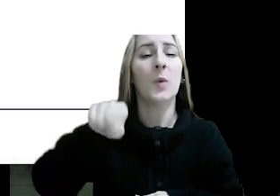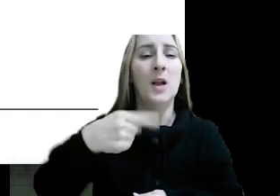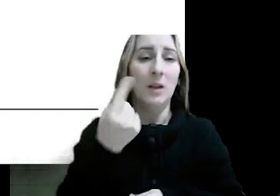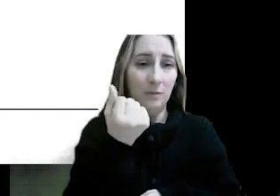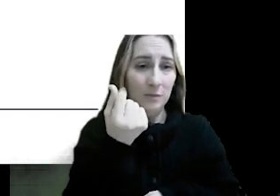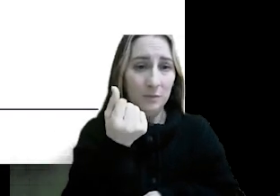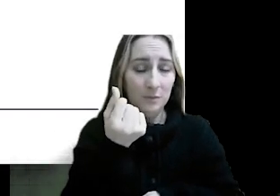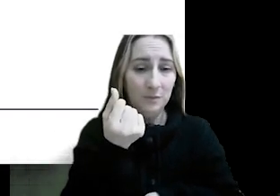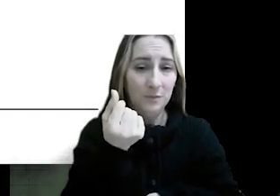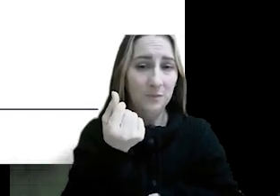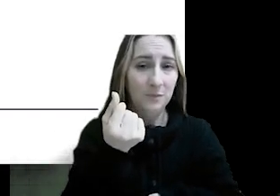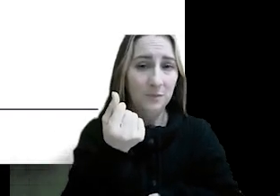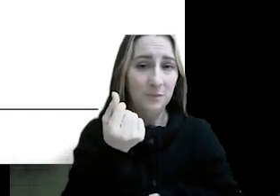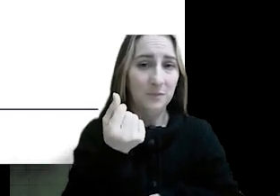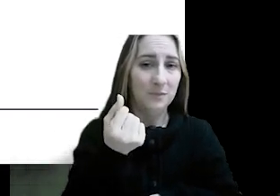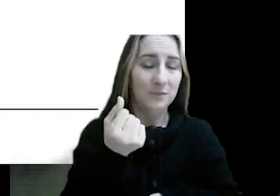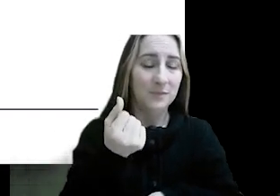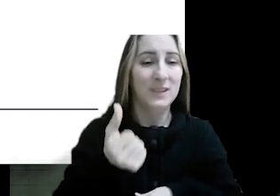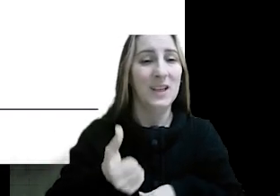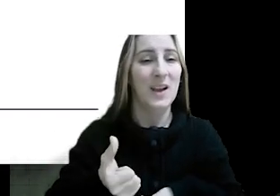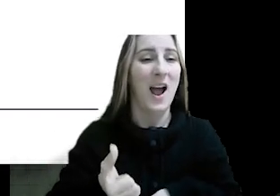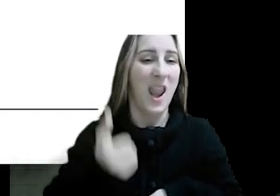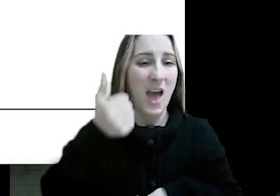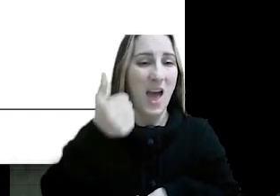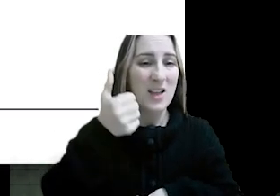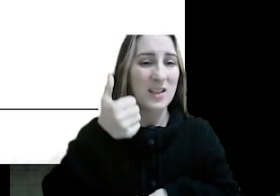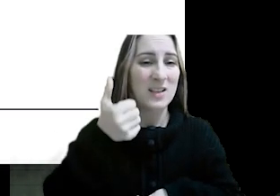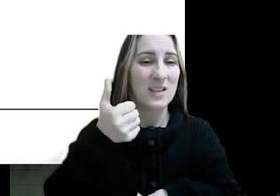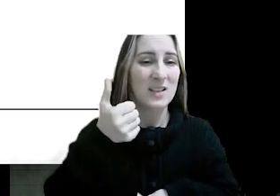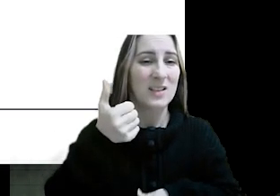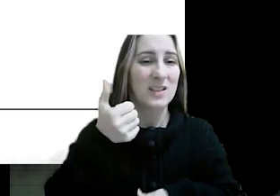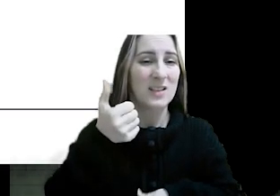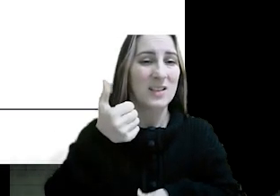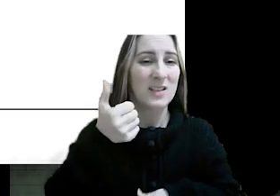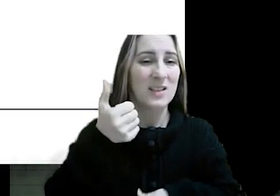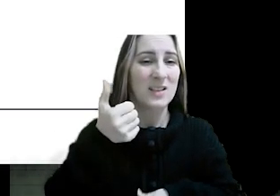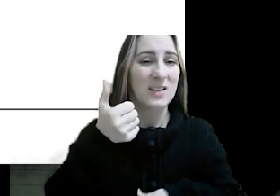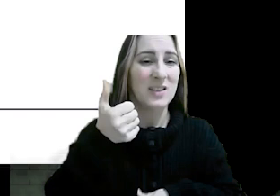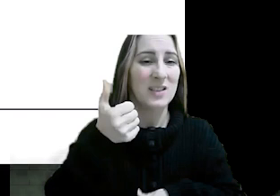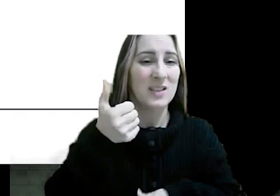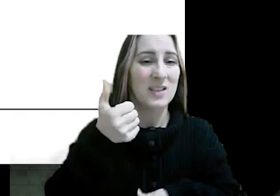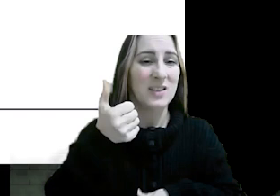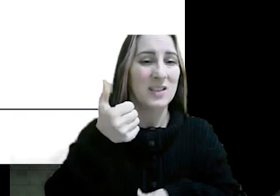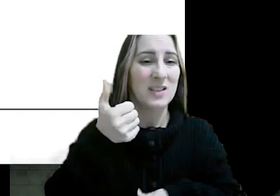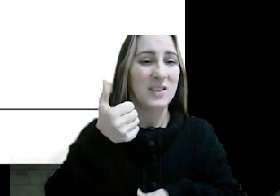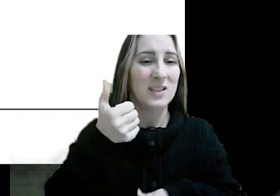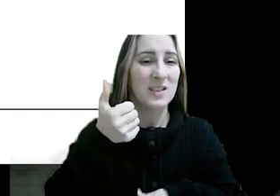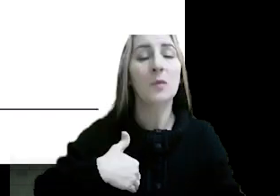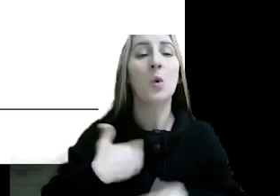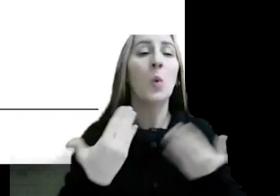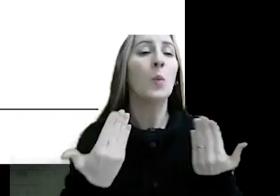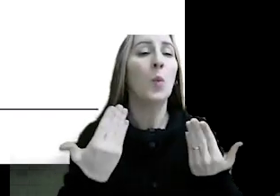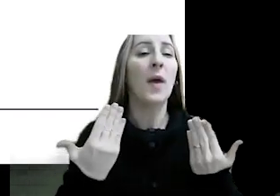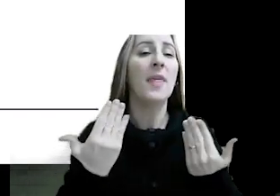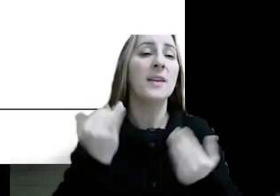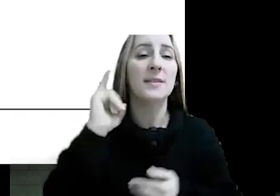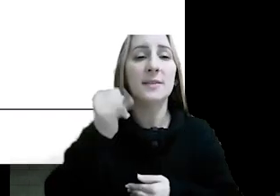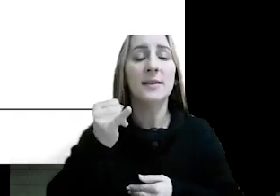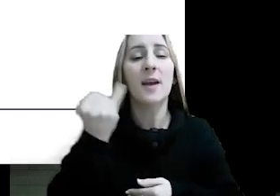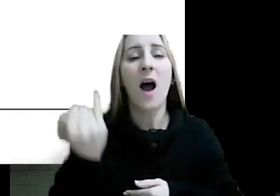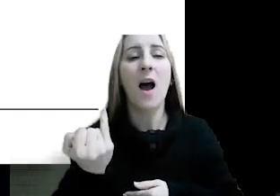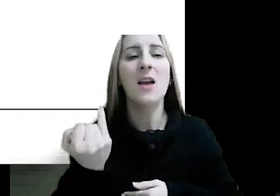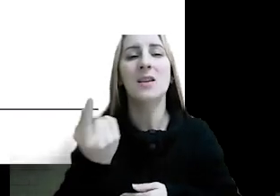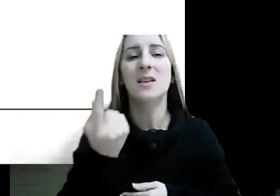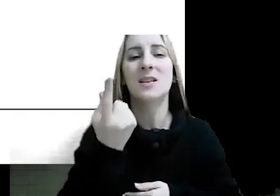saldo en ganancias para compensar con fuente argentina, sí me puede generar un saldo para